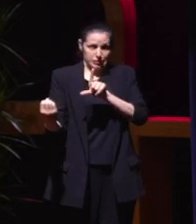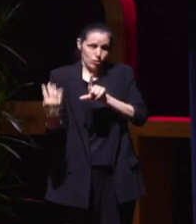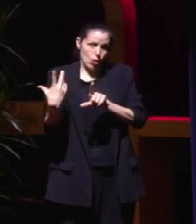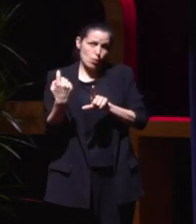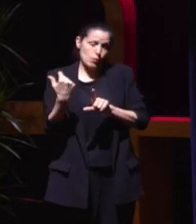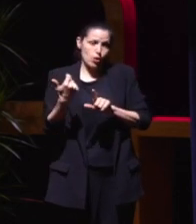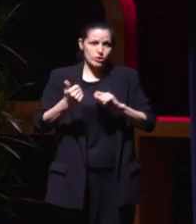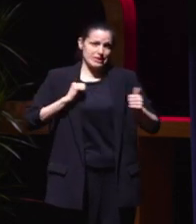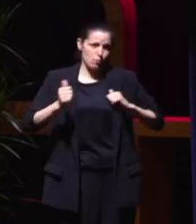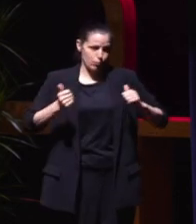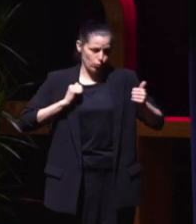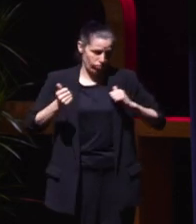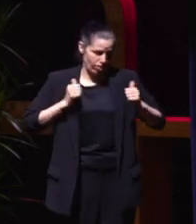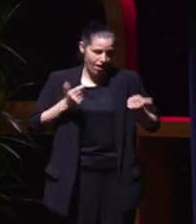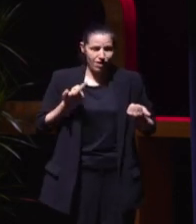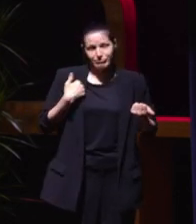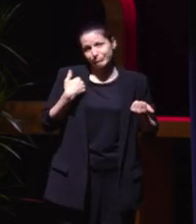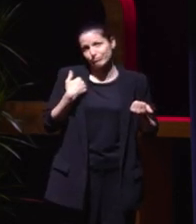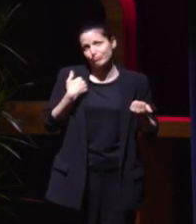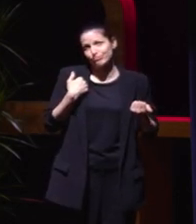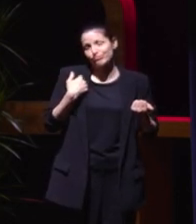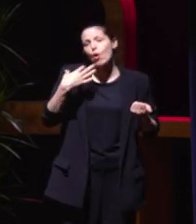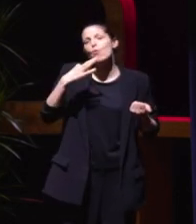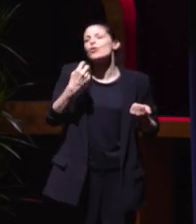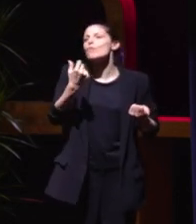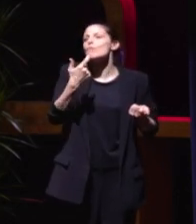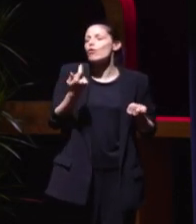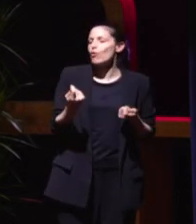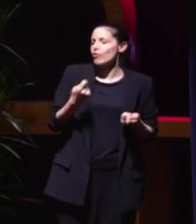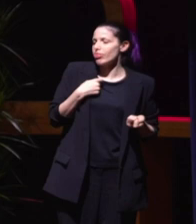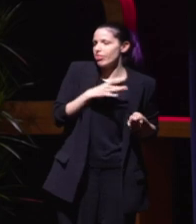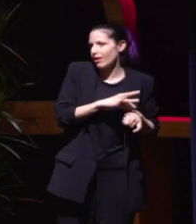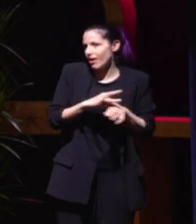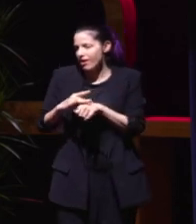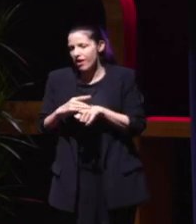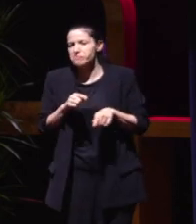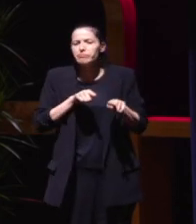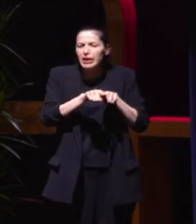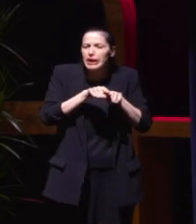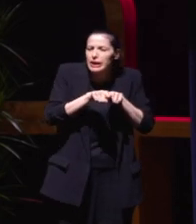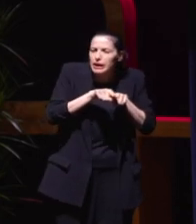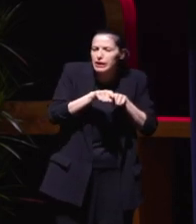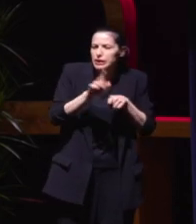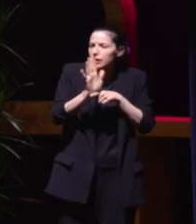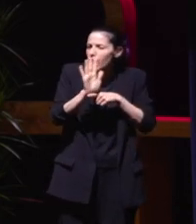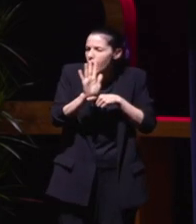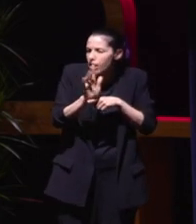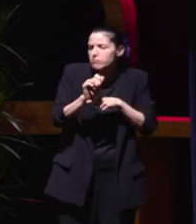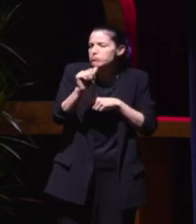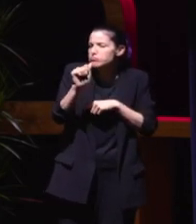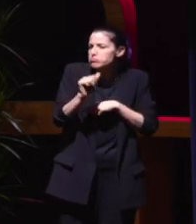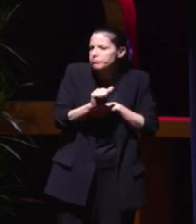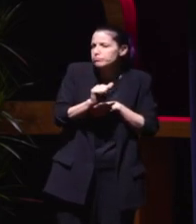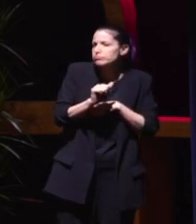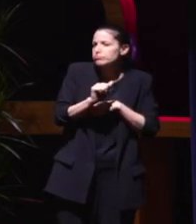son más bien para que yo no me vaya por los cerros de úbeda la crítica cinematográfica yo pensaba cómo lo titulo una